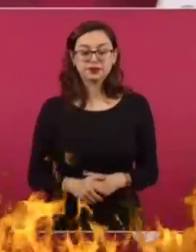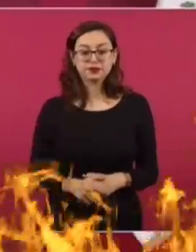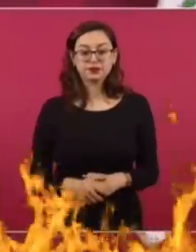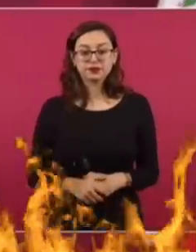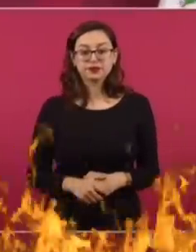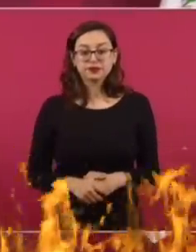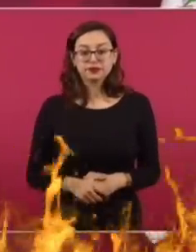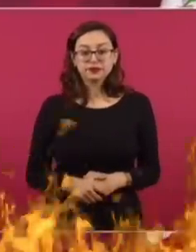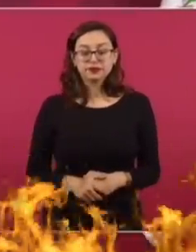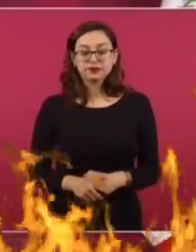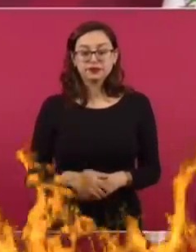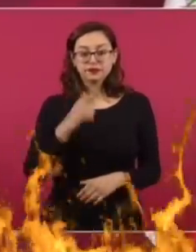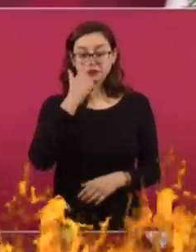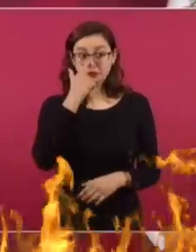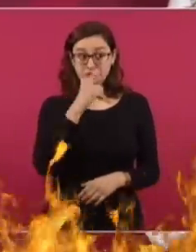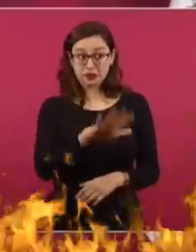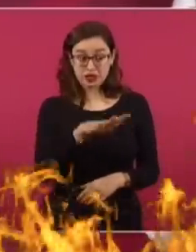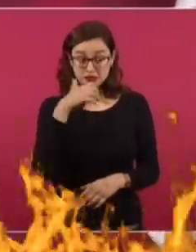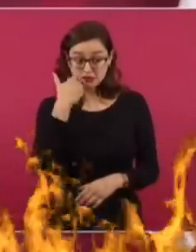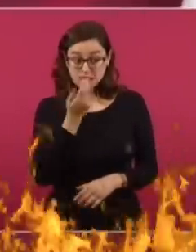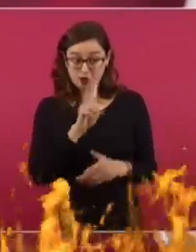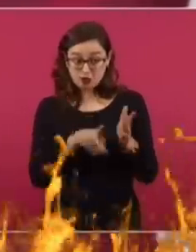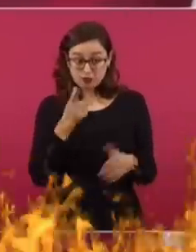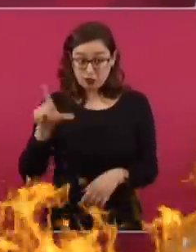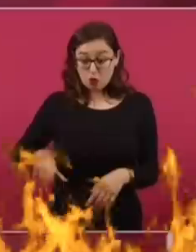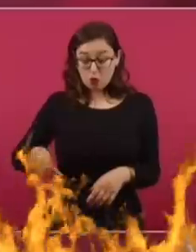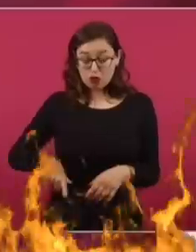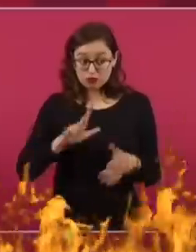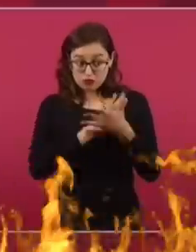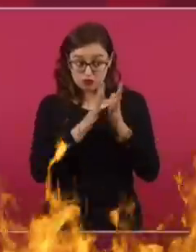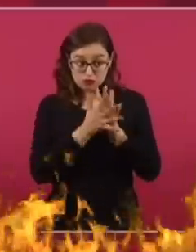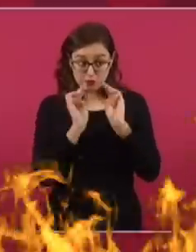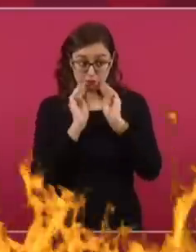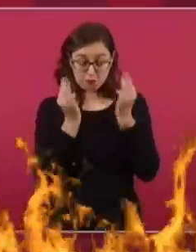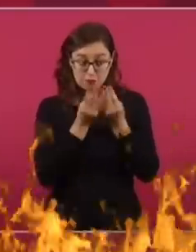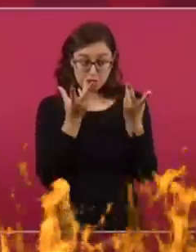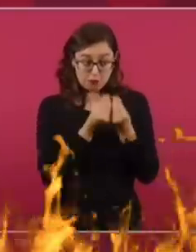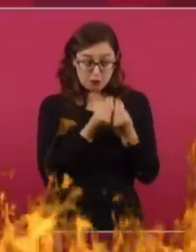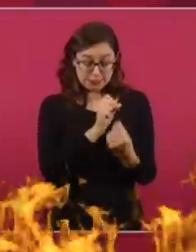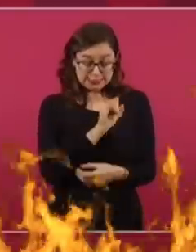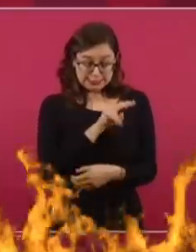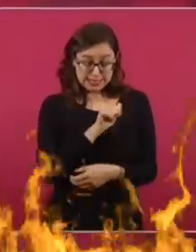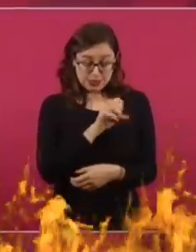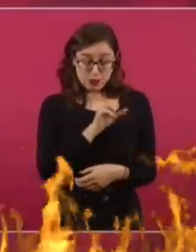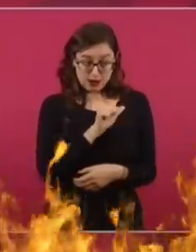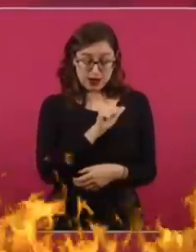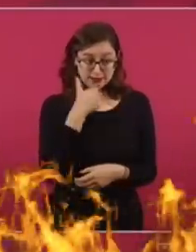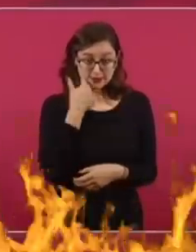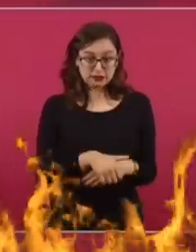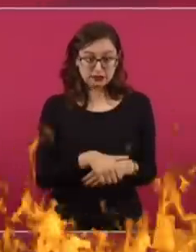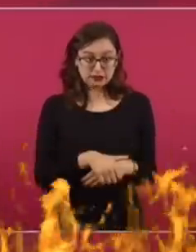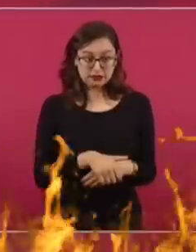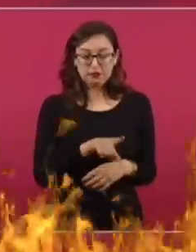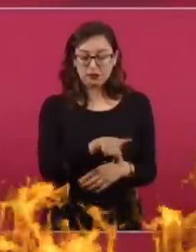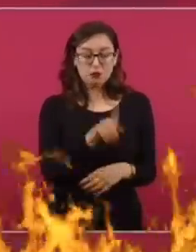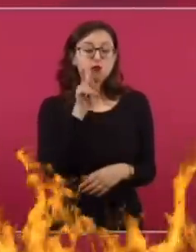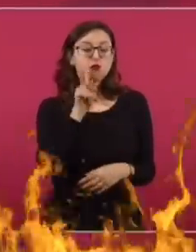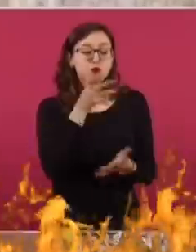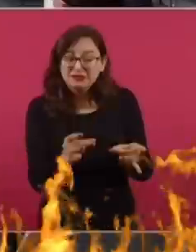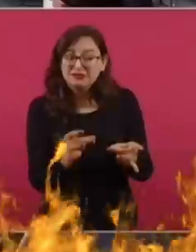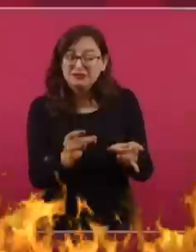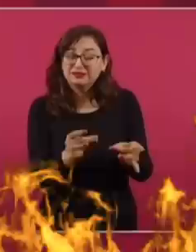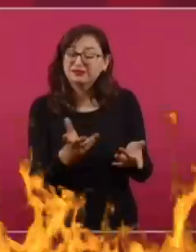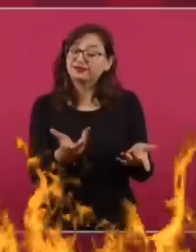con el cártel de sinaloa y las pruebas de que salud y alhama de guzmán loera imagínese y